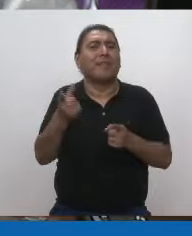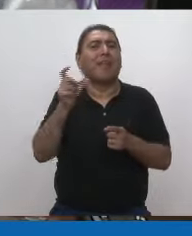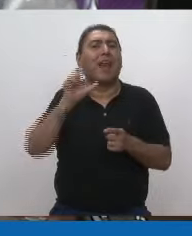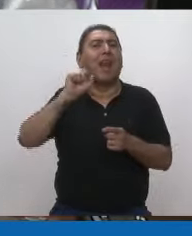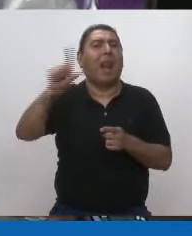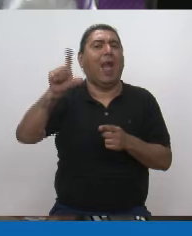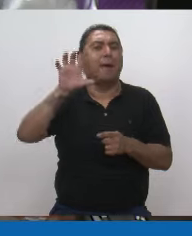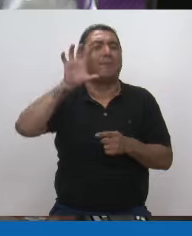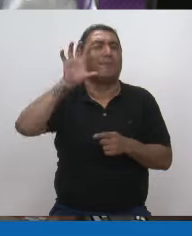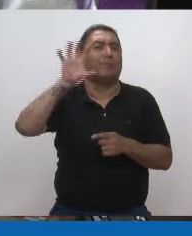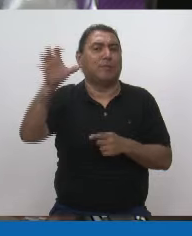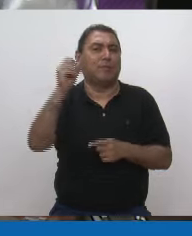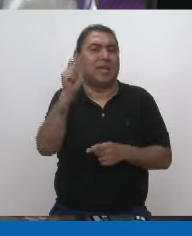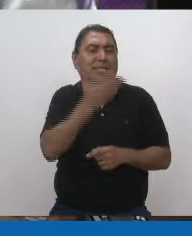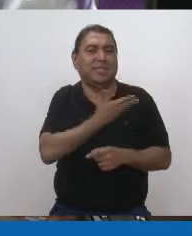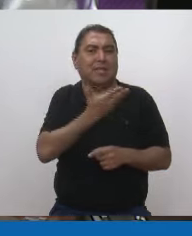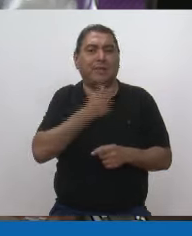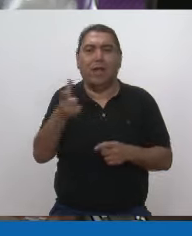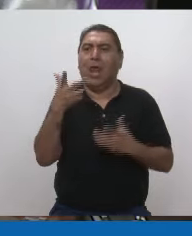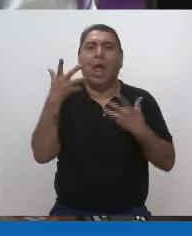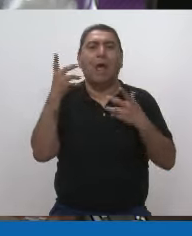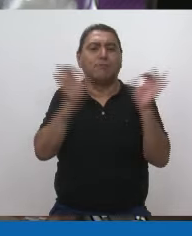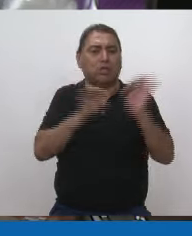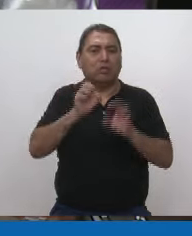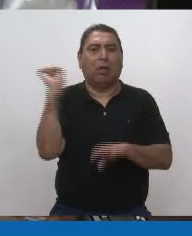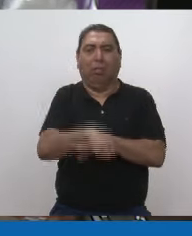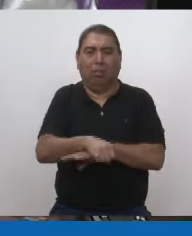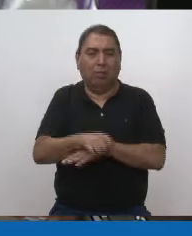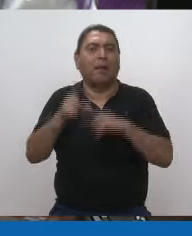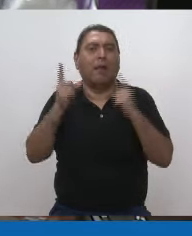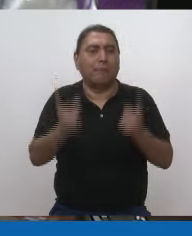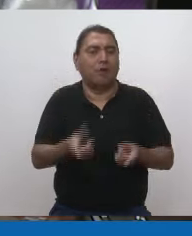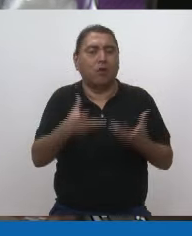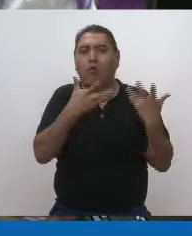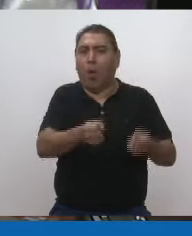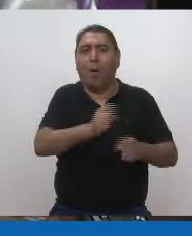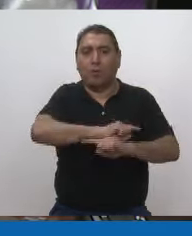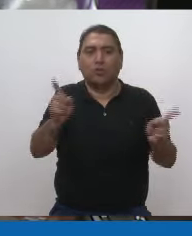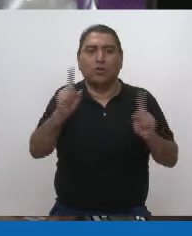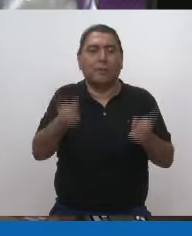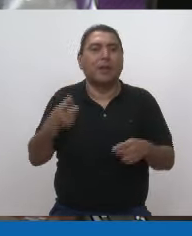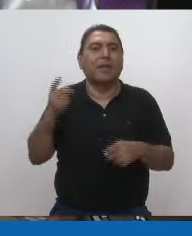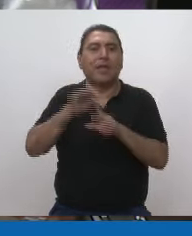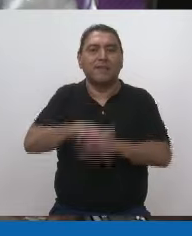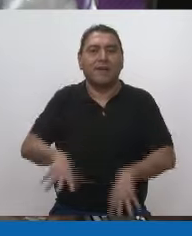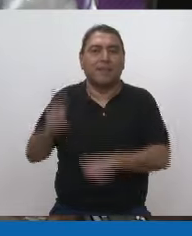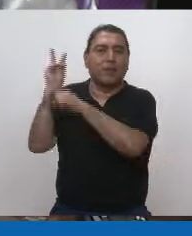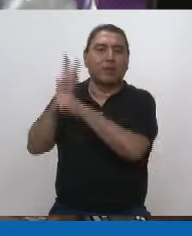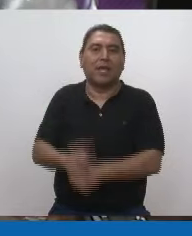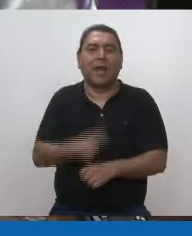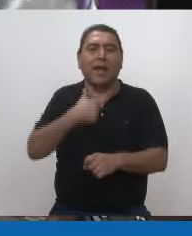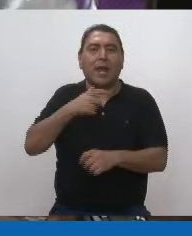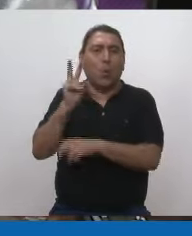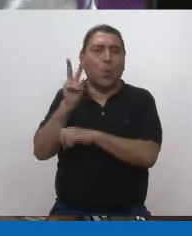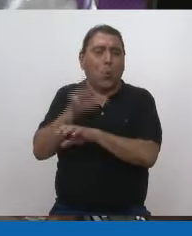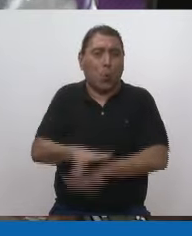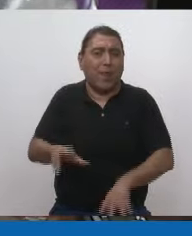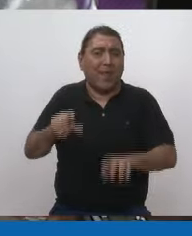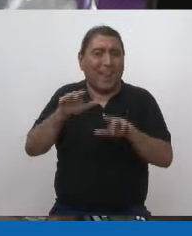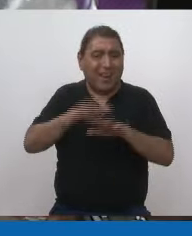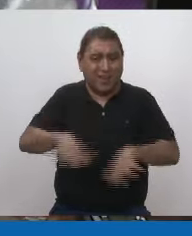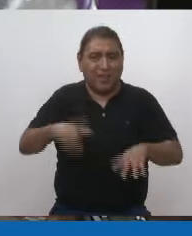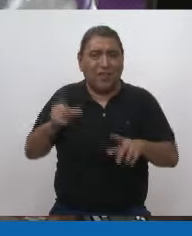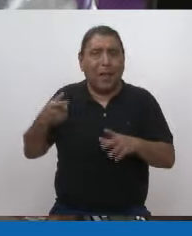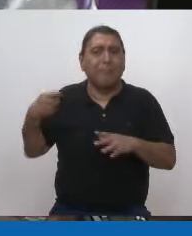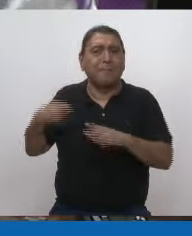de Santa Fe, no apoyó ese proyecto, ni tampoco el proyecto de infancias protegidas, que trataba de cuidar a los niños de estas mafias